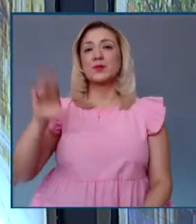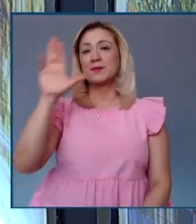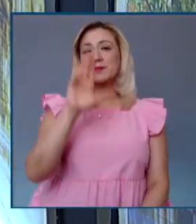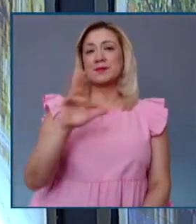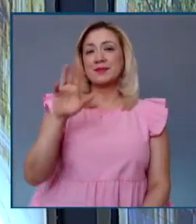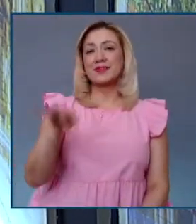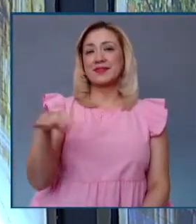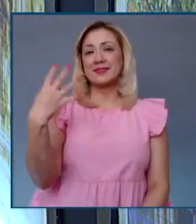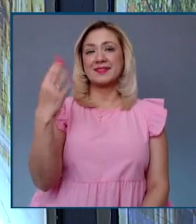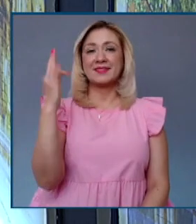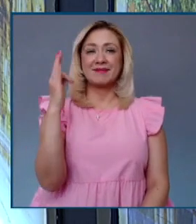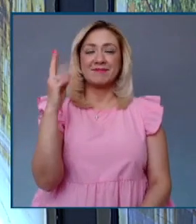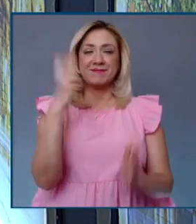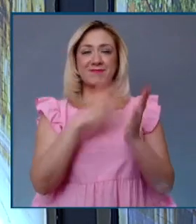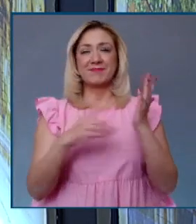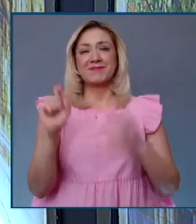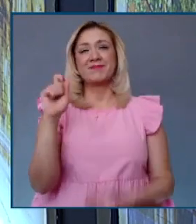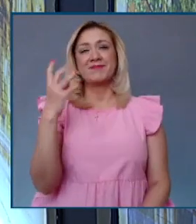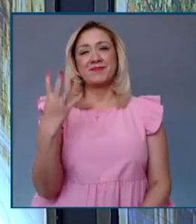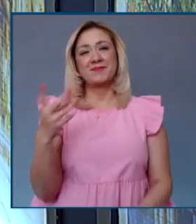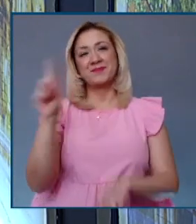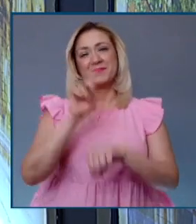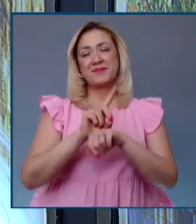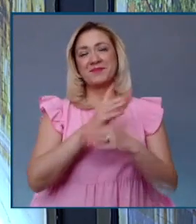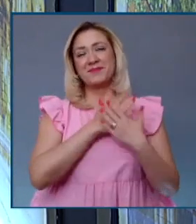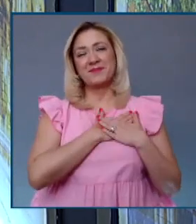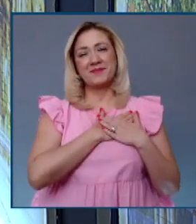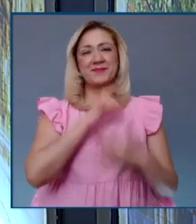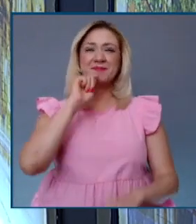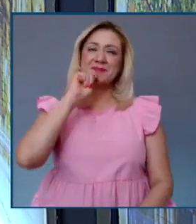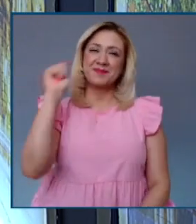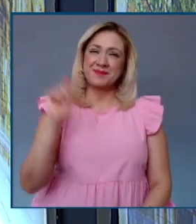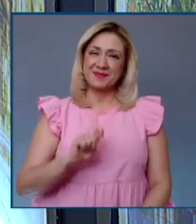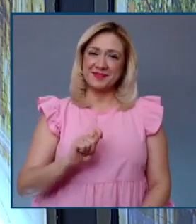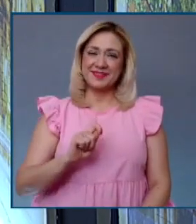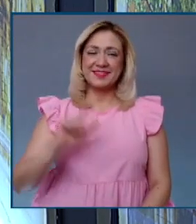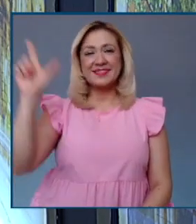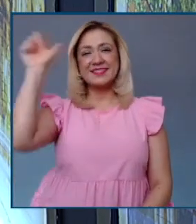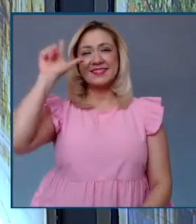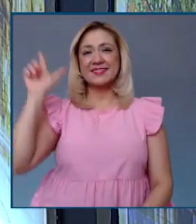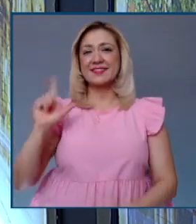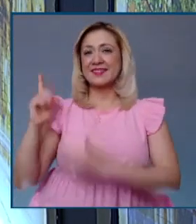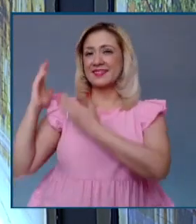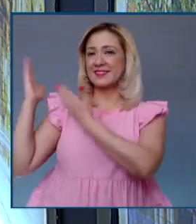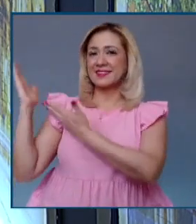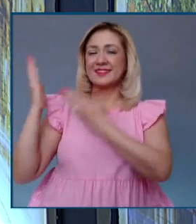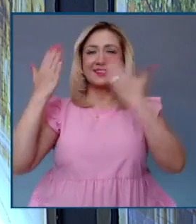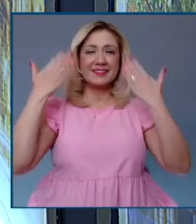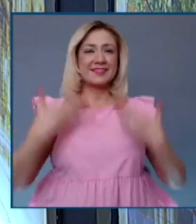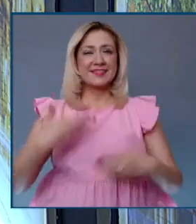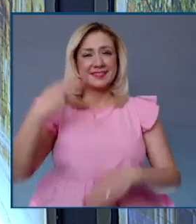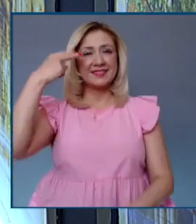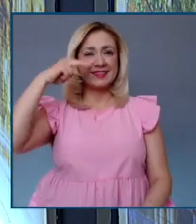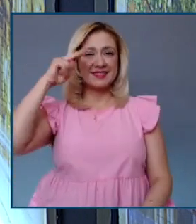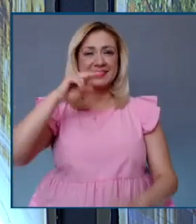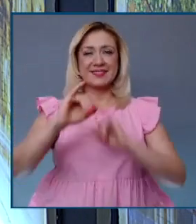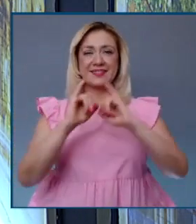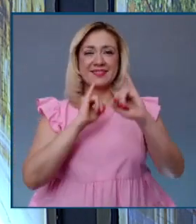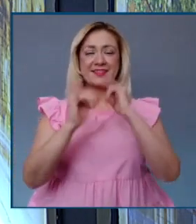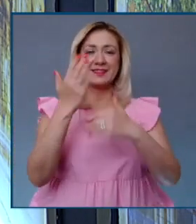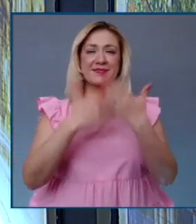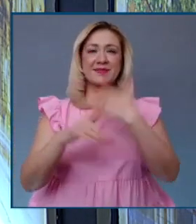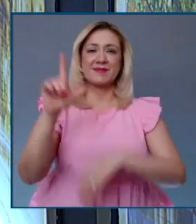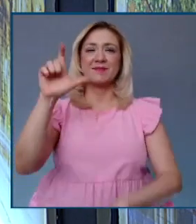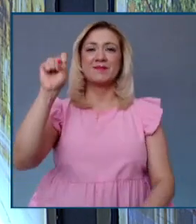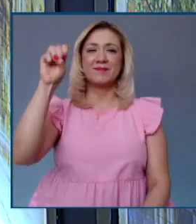de 2024, Día del Amor y la Amistad. Soy Laura Murillo y saludo a mi compañera Nidia Díaz en la interpretación en lengua de seña